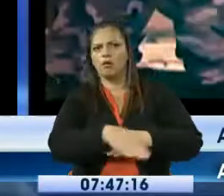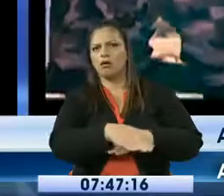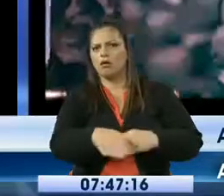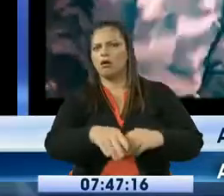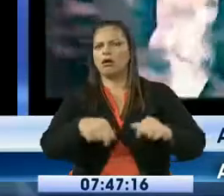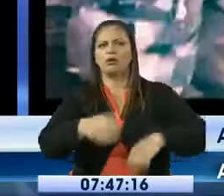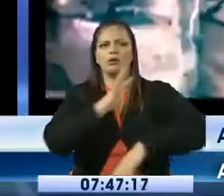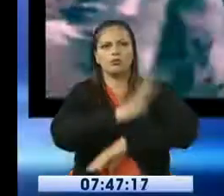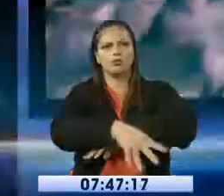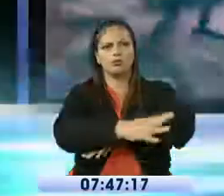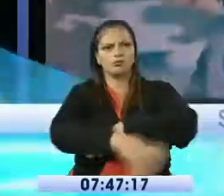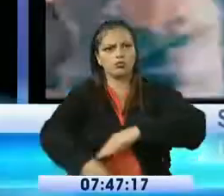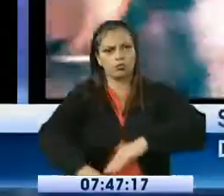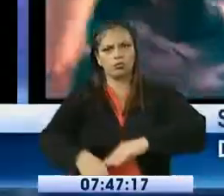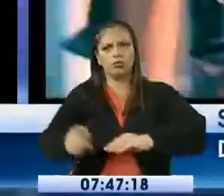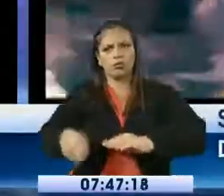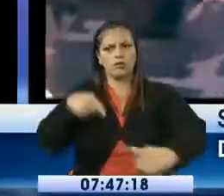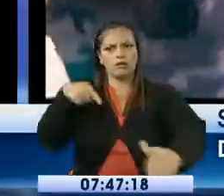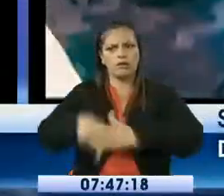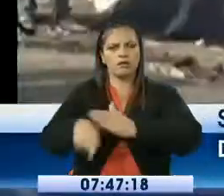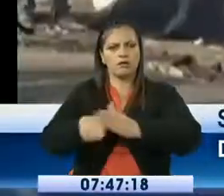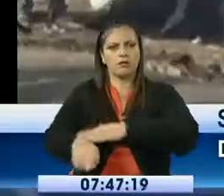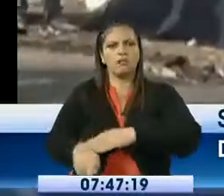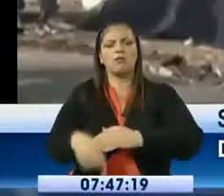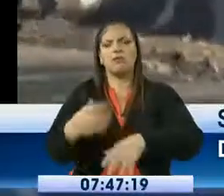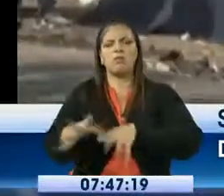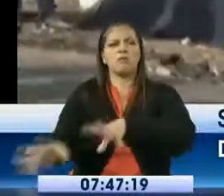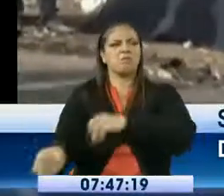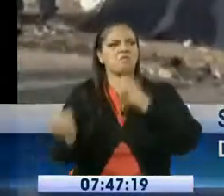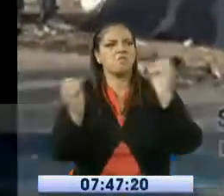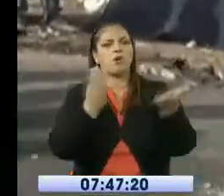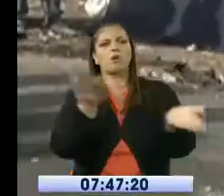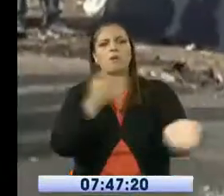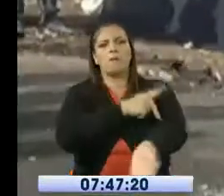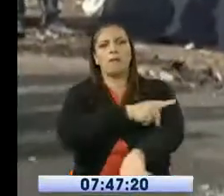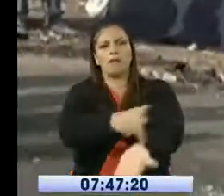perimetral. Serían autores directos del crimen. Informó Julio César Saona.